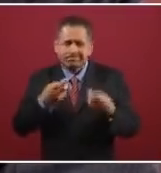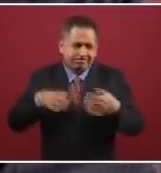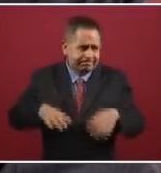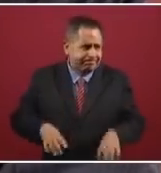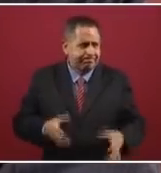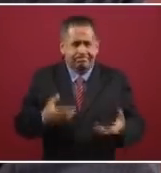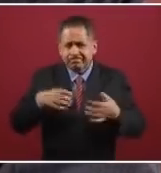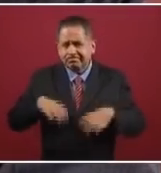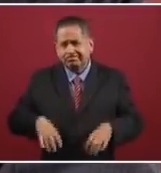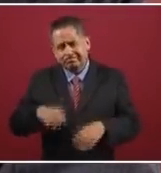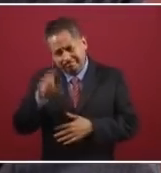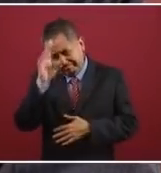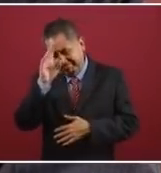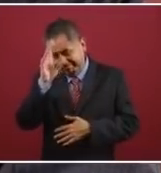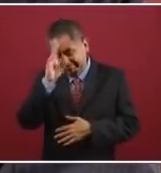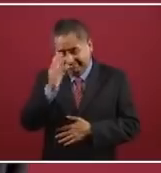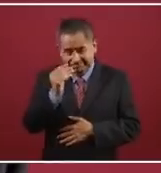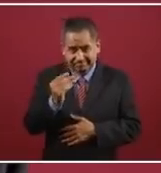robar.